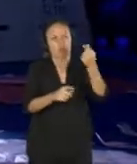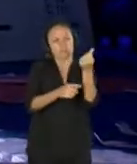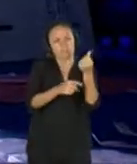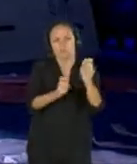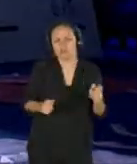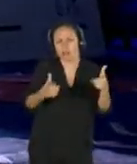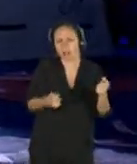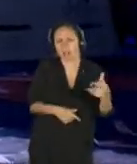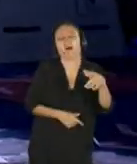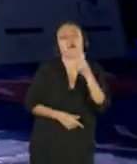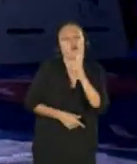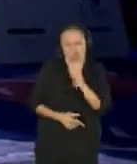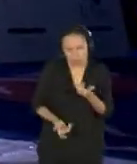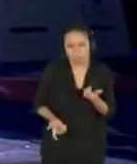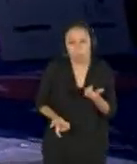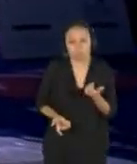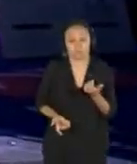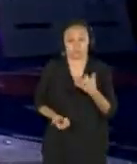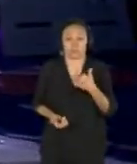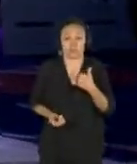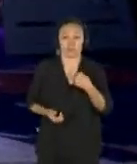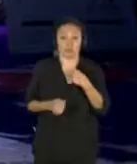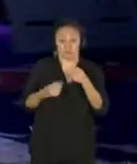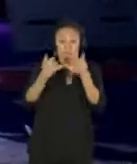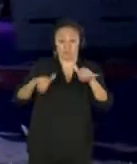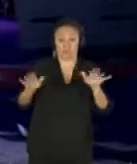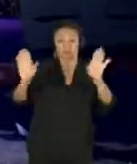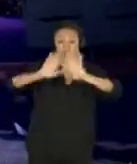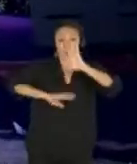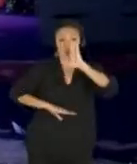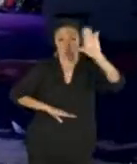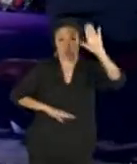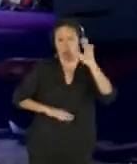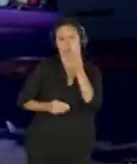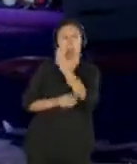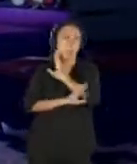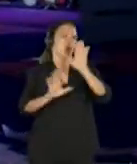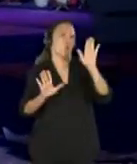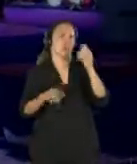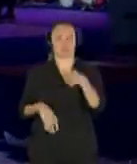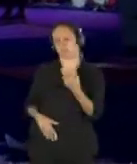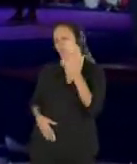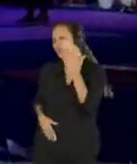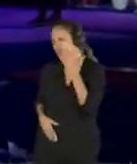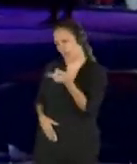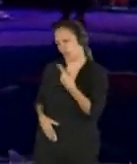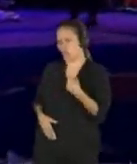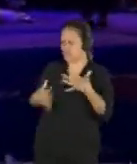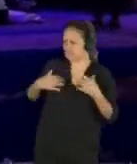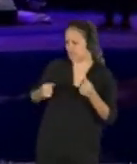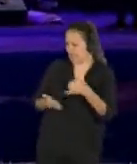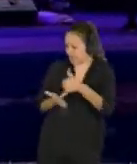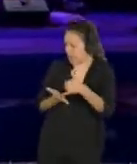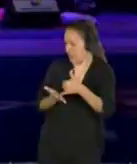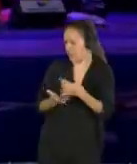malgastar. Tengo un plenilurio que es la envidia de Canarias. Lo que tiene mucha cara y una sanidad